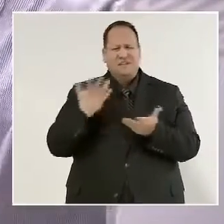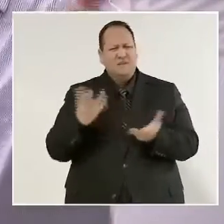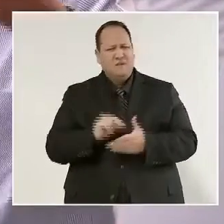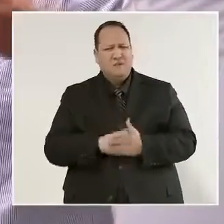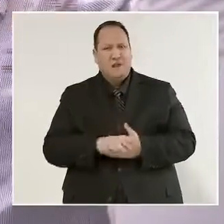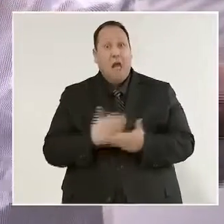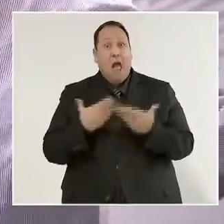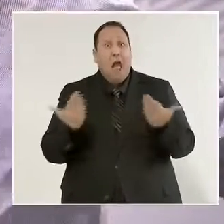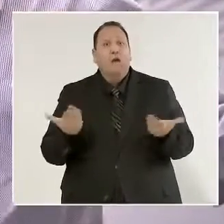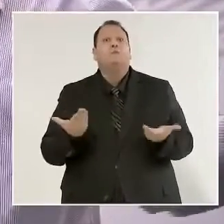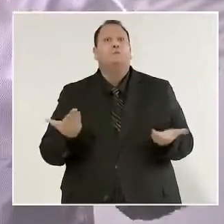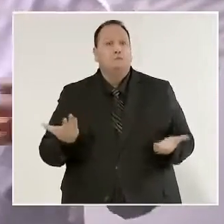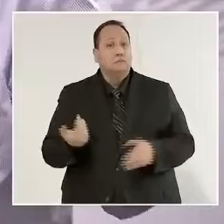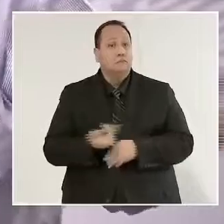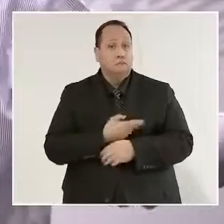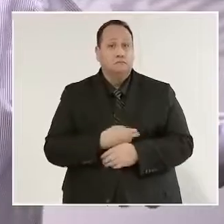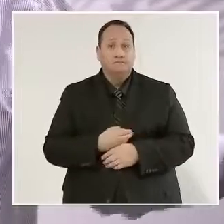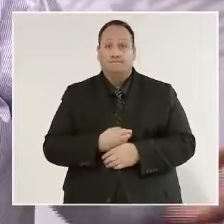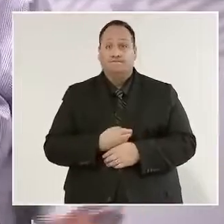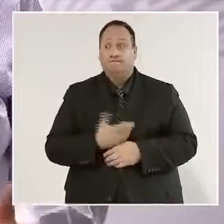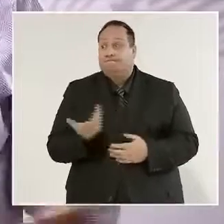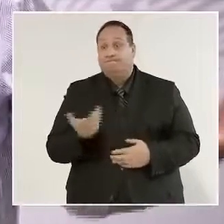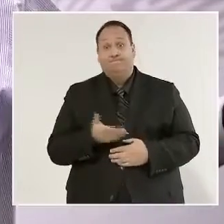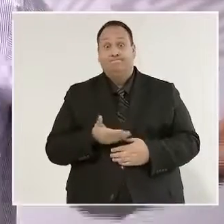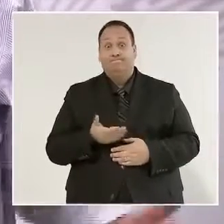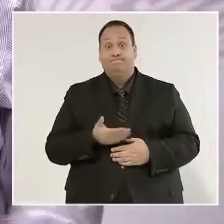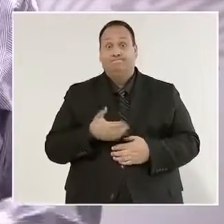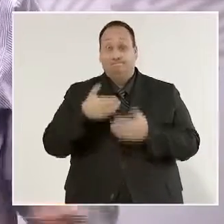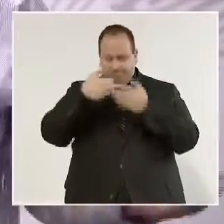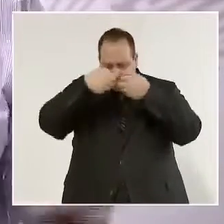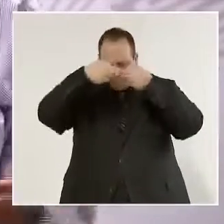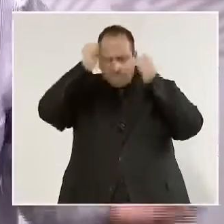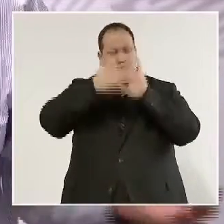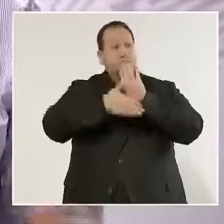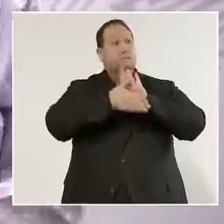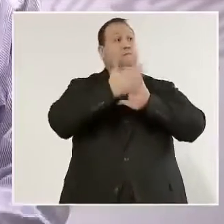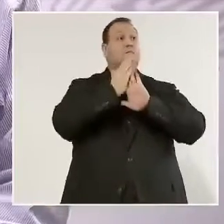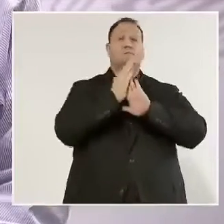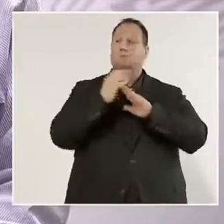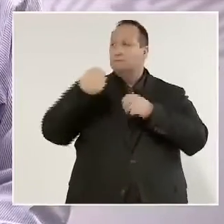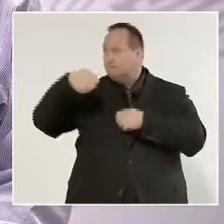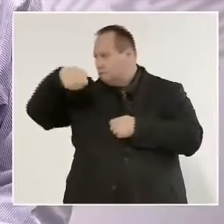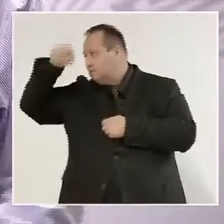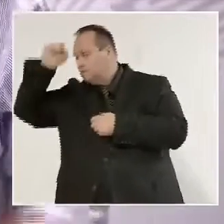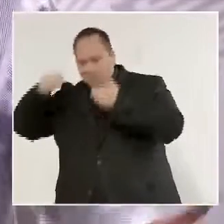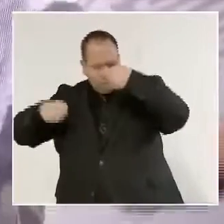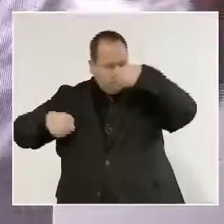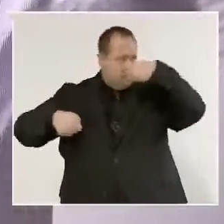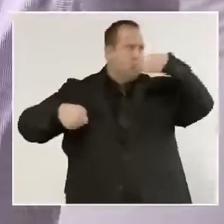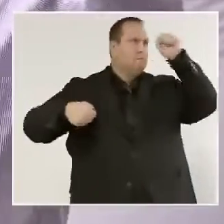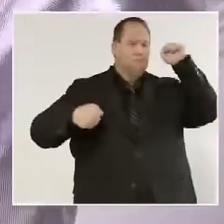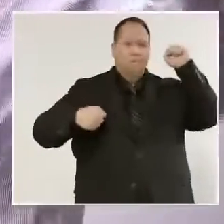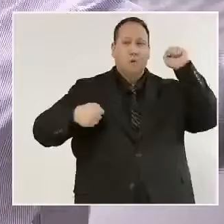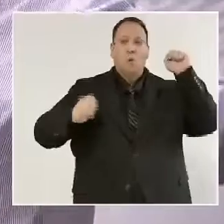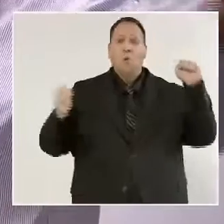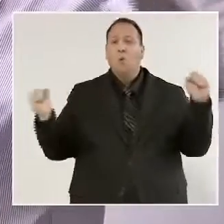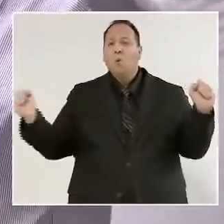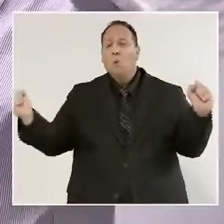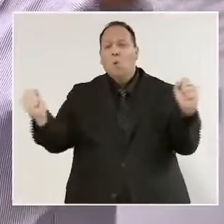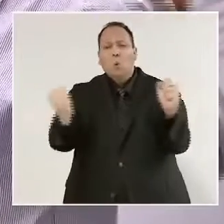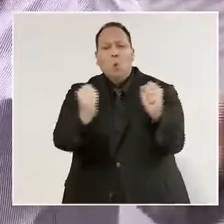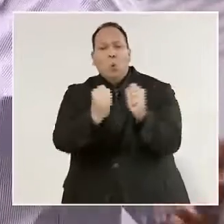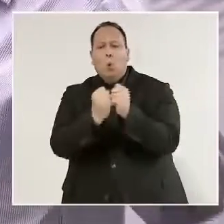Y ahora ya se quitan la máscara, ya se descaran, y todos juntos, a